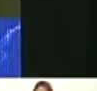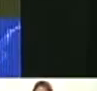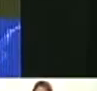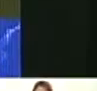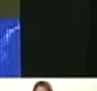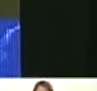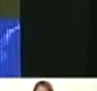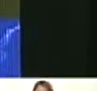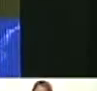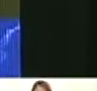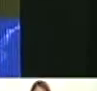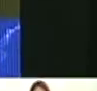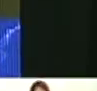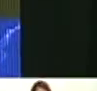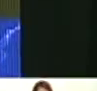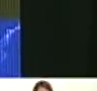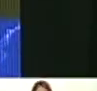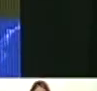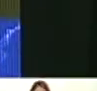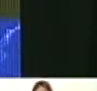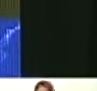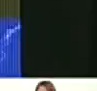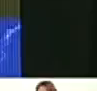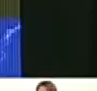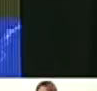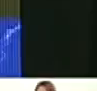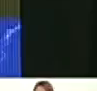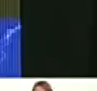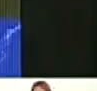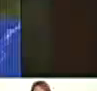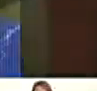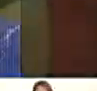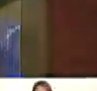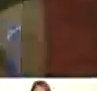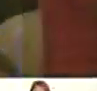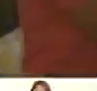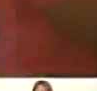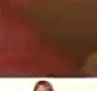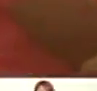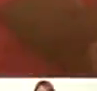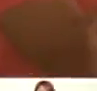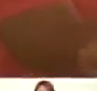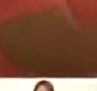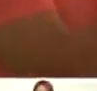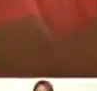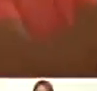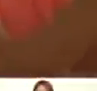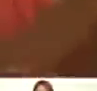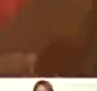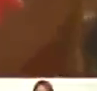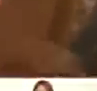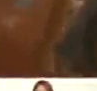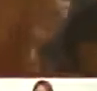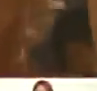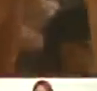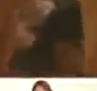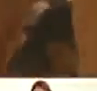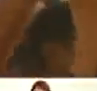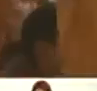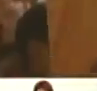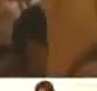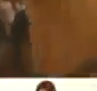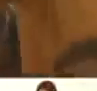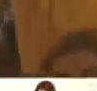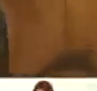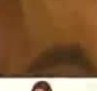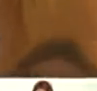todas. Unión, unión y más unión del pueblo. Gracias, muchas gracias. Han sido las palabras del presidente